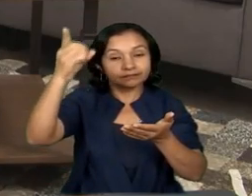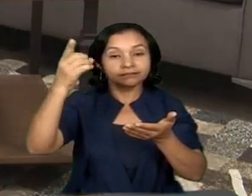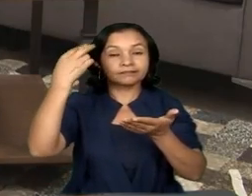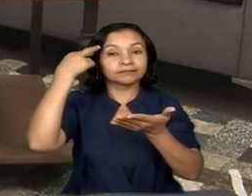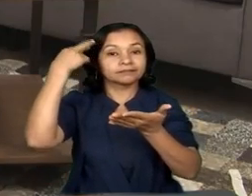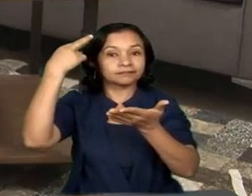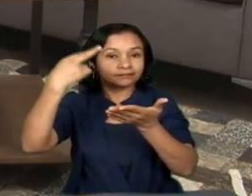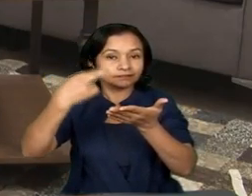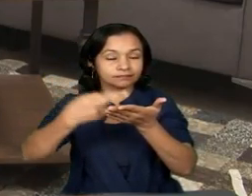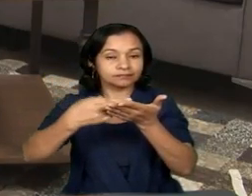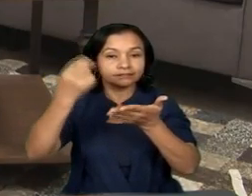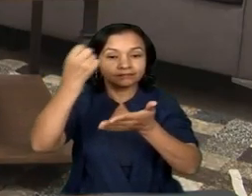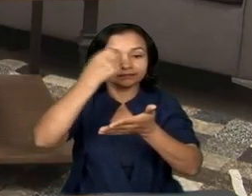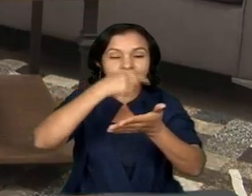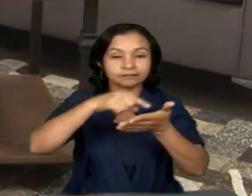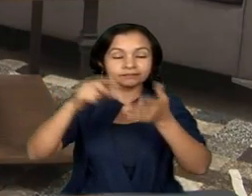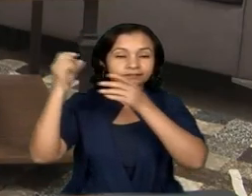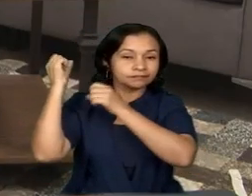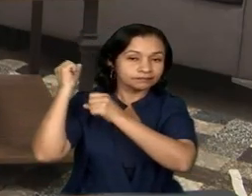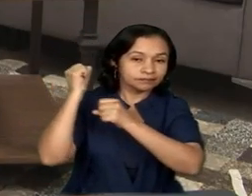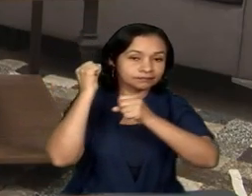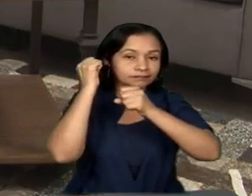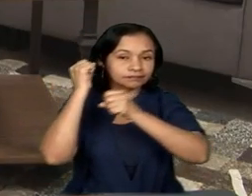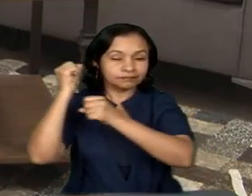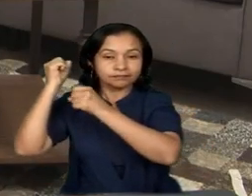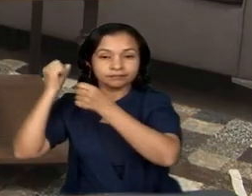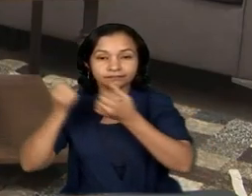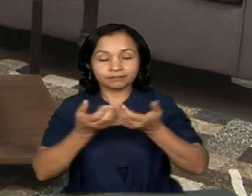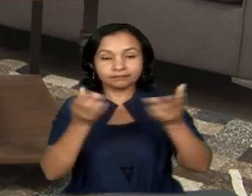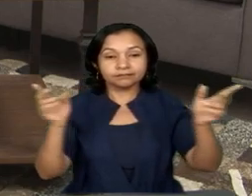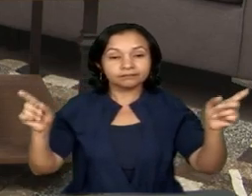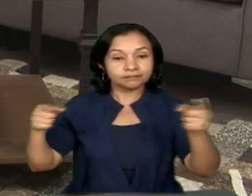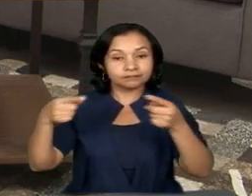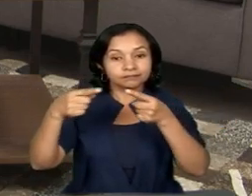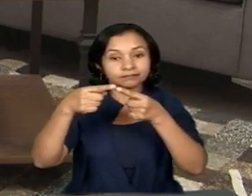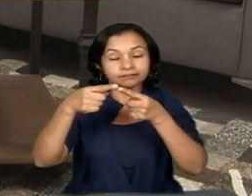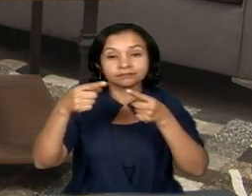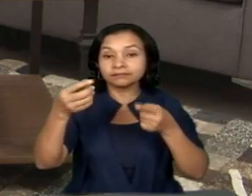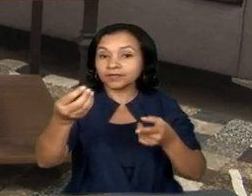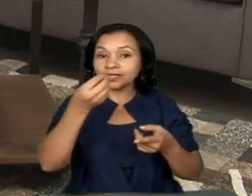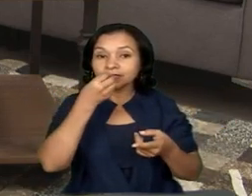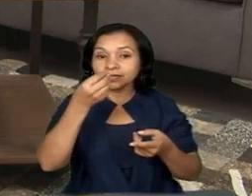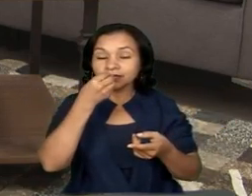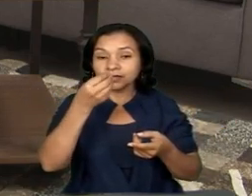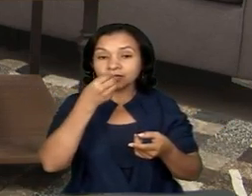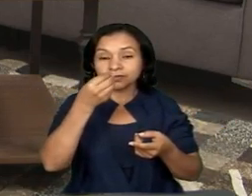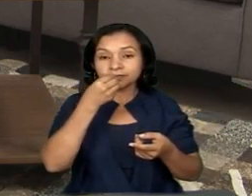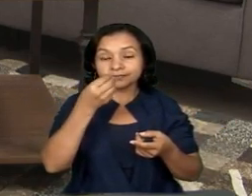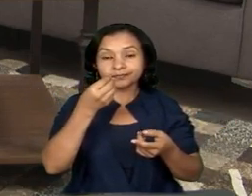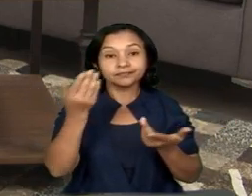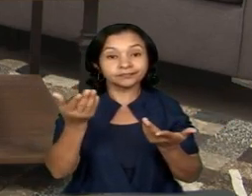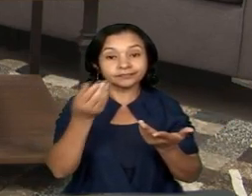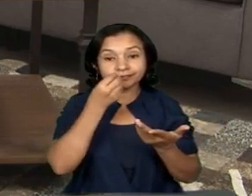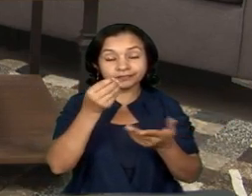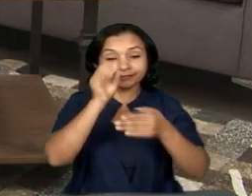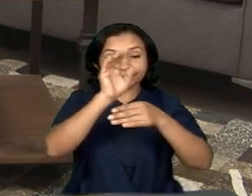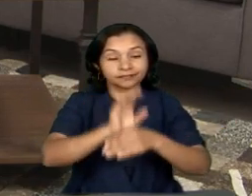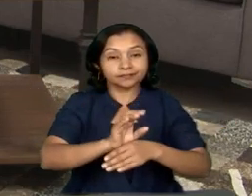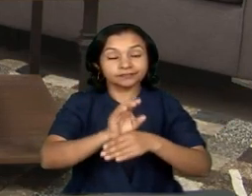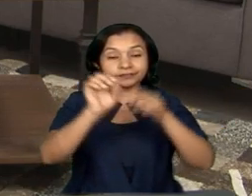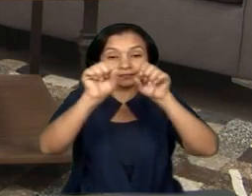en Semana Santa se publicó el mapa interactivo de comidas típicas de Semana